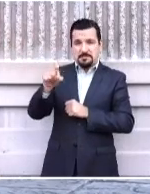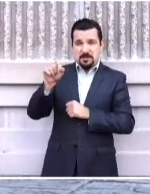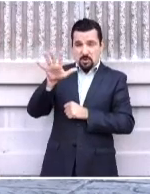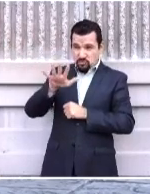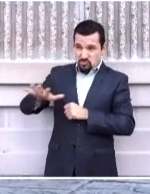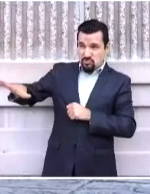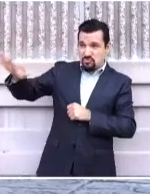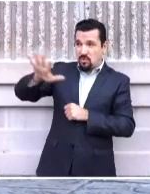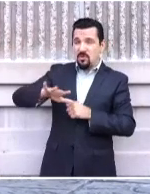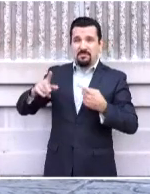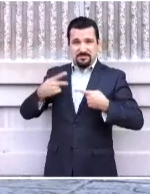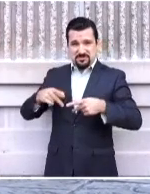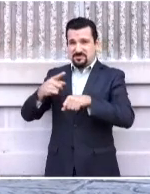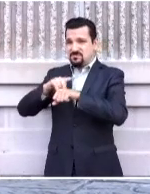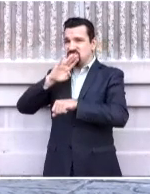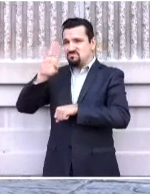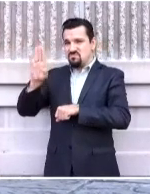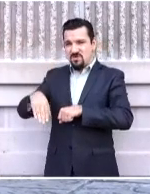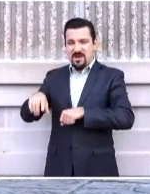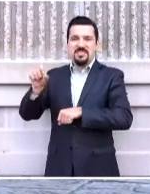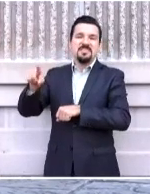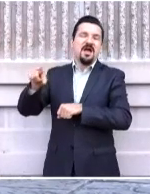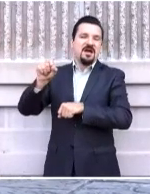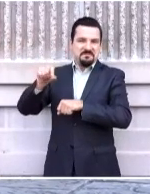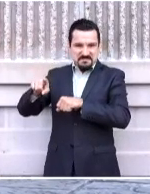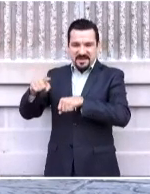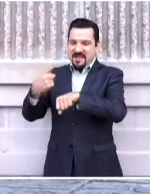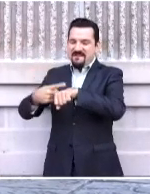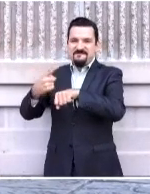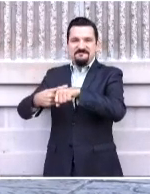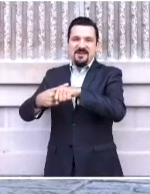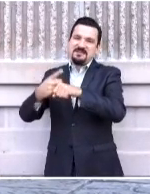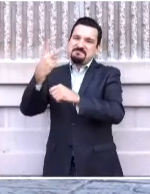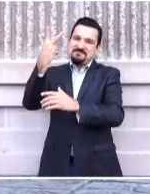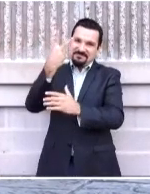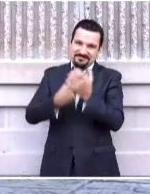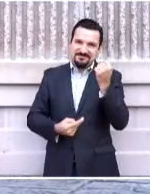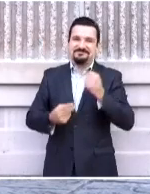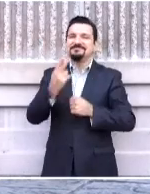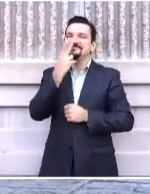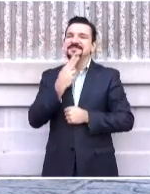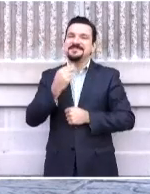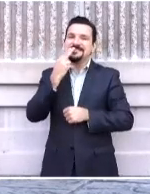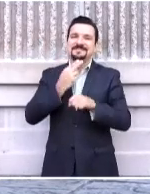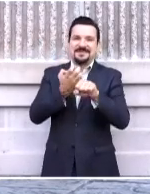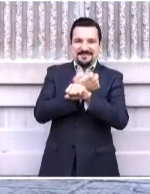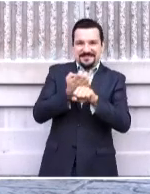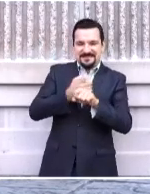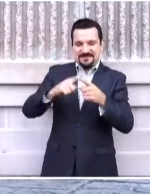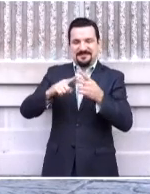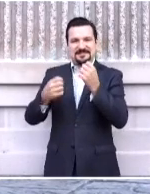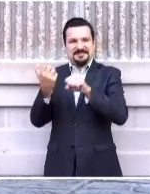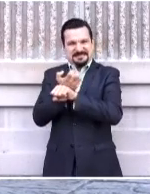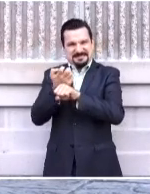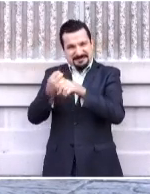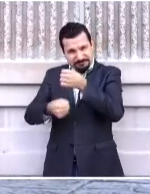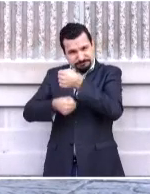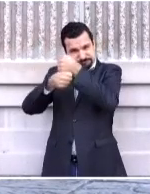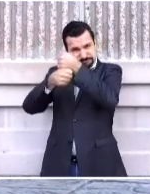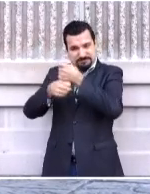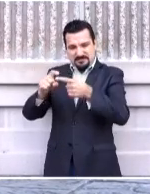todas presentaban al menos una comorbilidad como diabetes, hipertensión arterial,